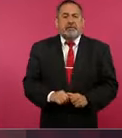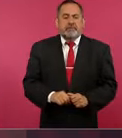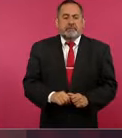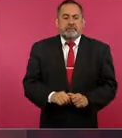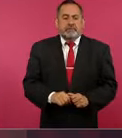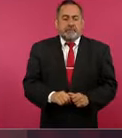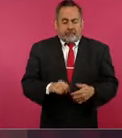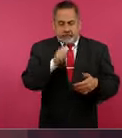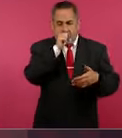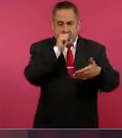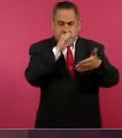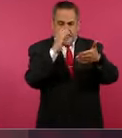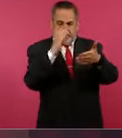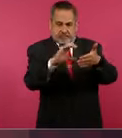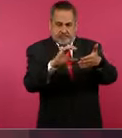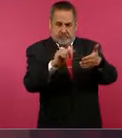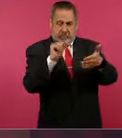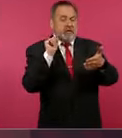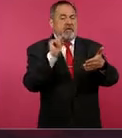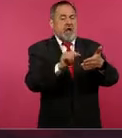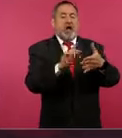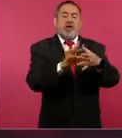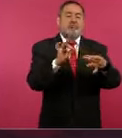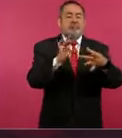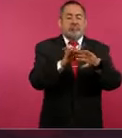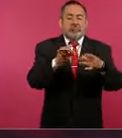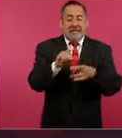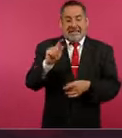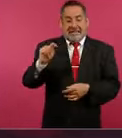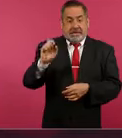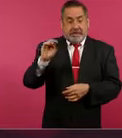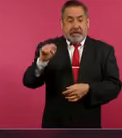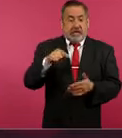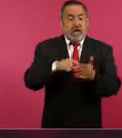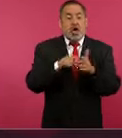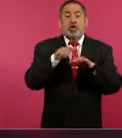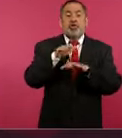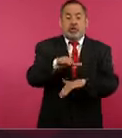Había un capítulo en el tratado